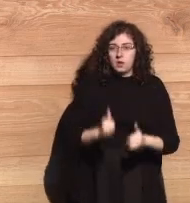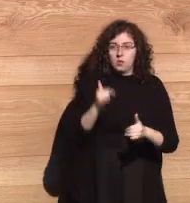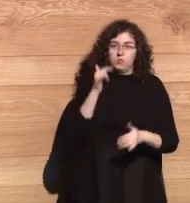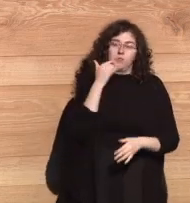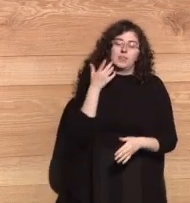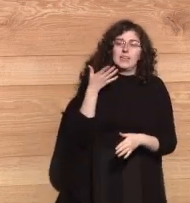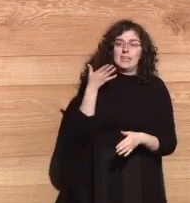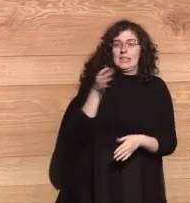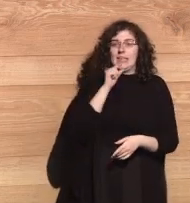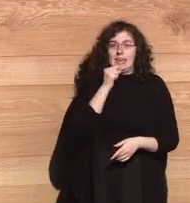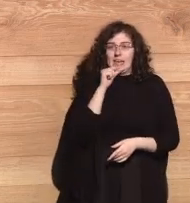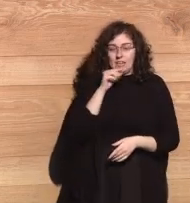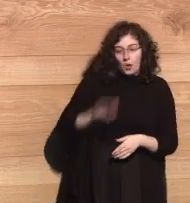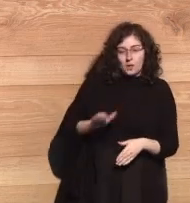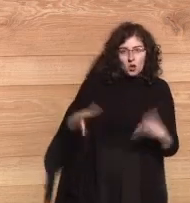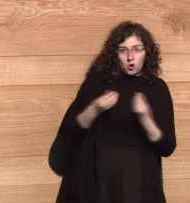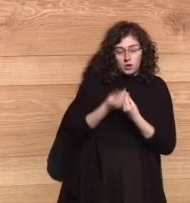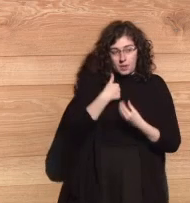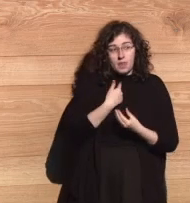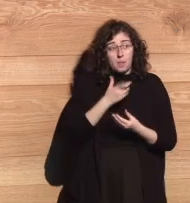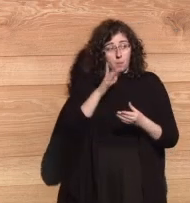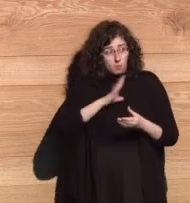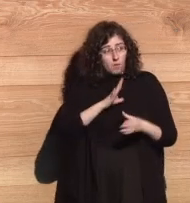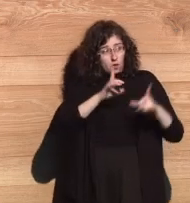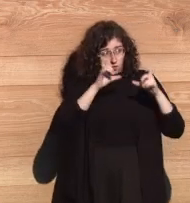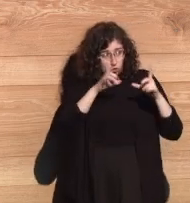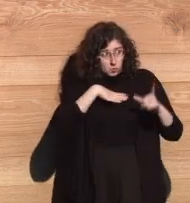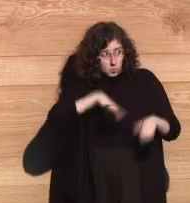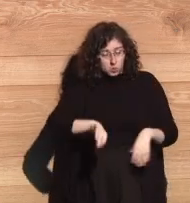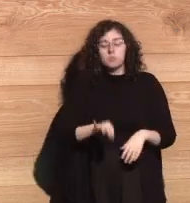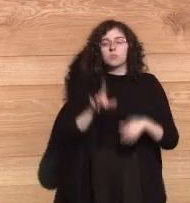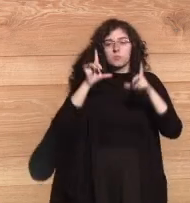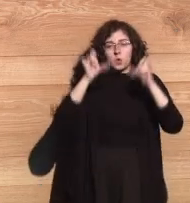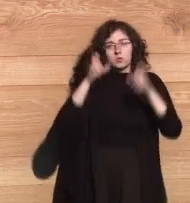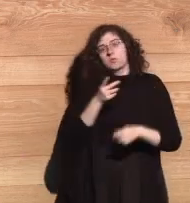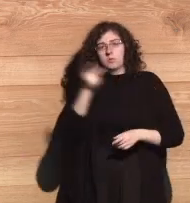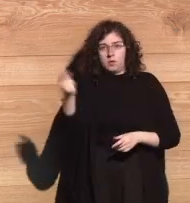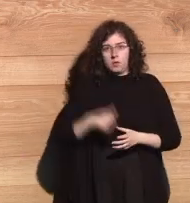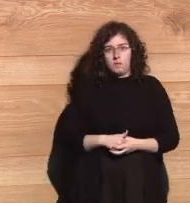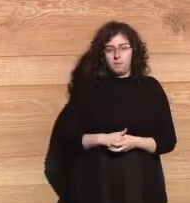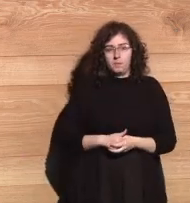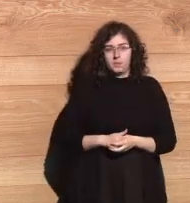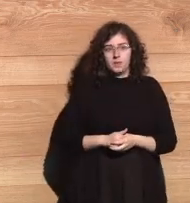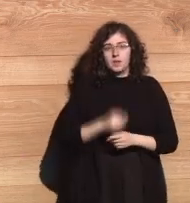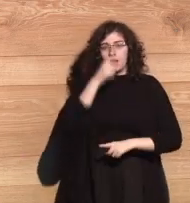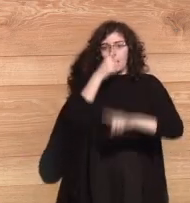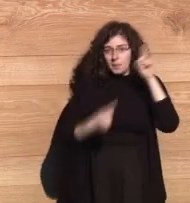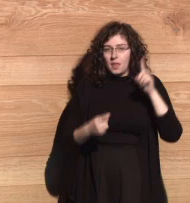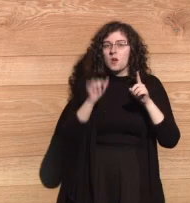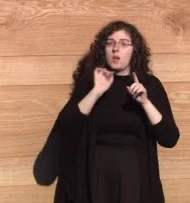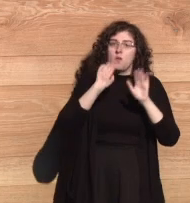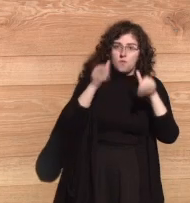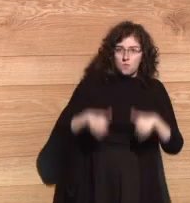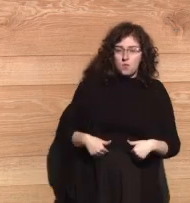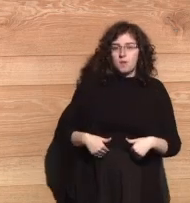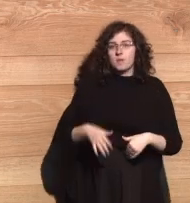nieto chiquito. Dice, ¿nos puede tomar una foto? Sí, tomó una foto, se van. Media hora regresa don Gerardo con